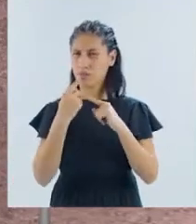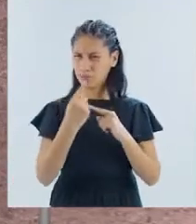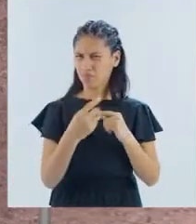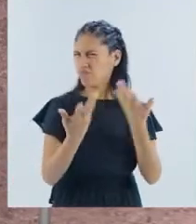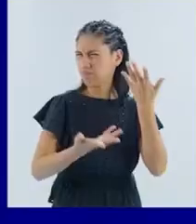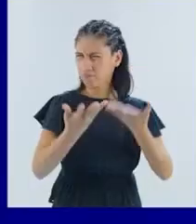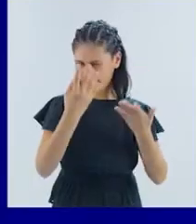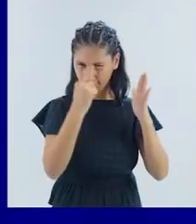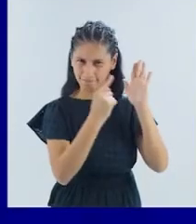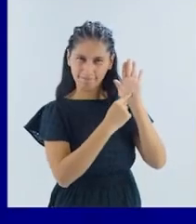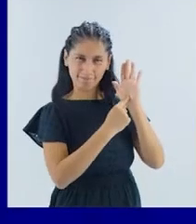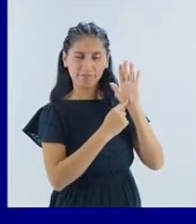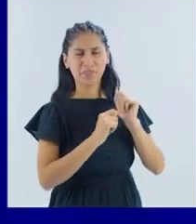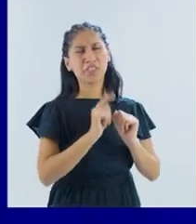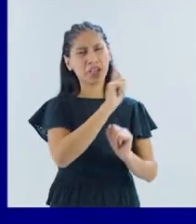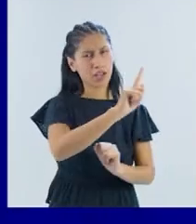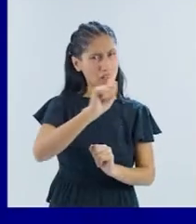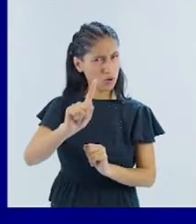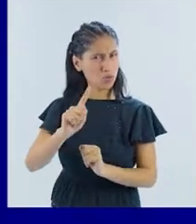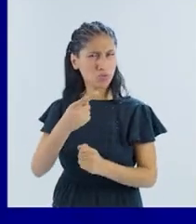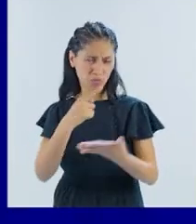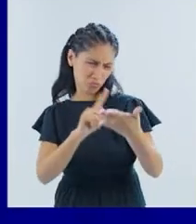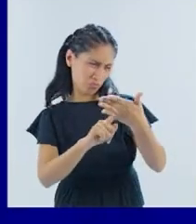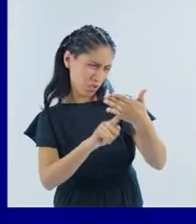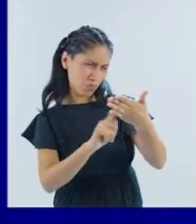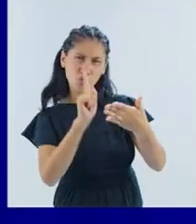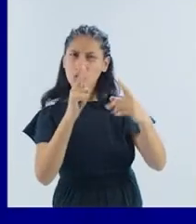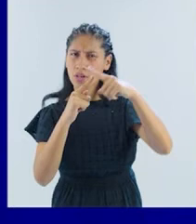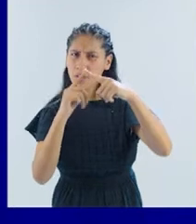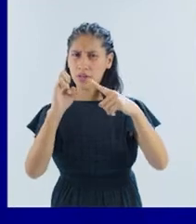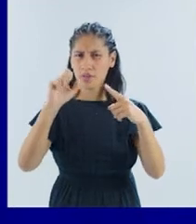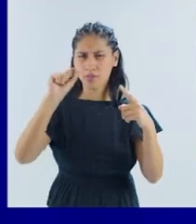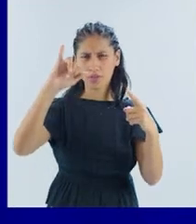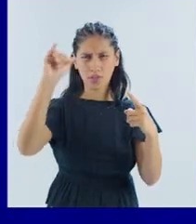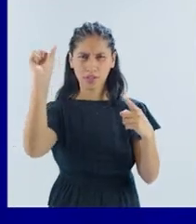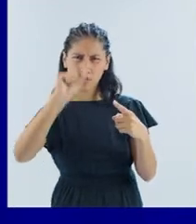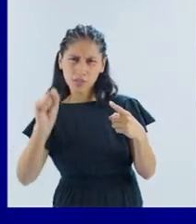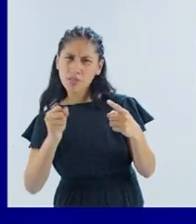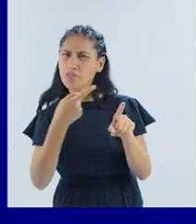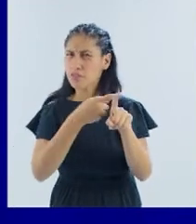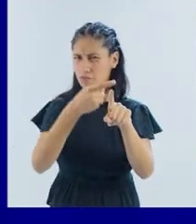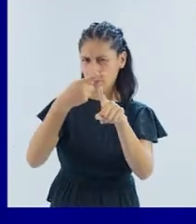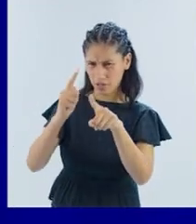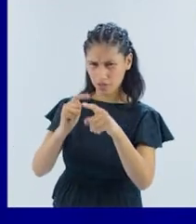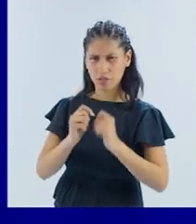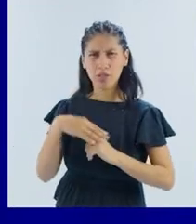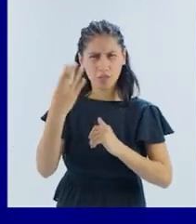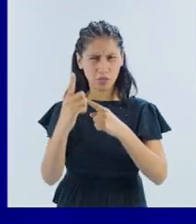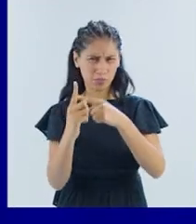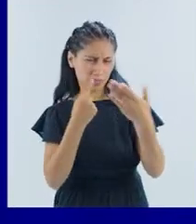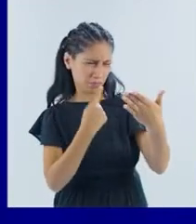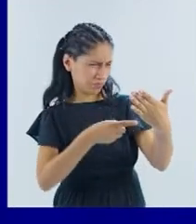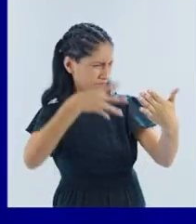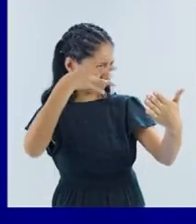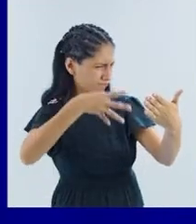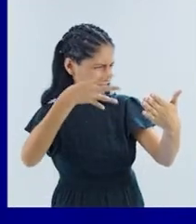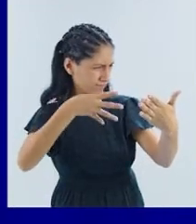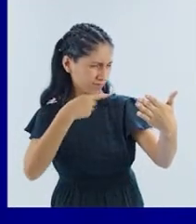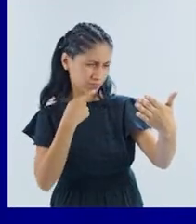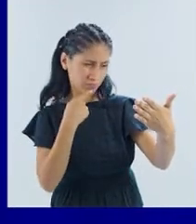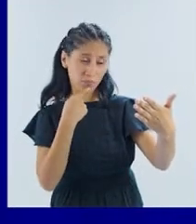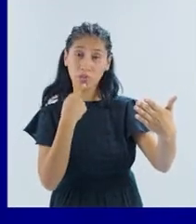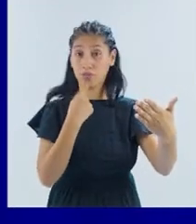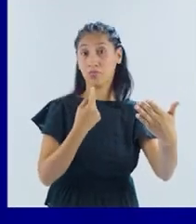las alternativas nos muestra una tesis distinta. Analizando cada una, puedo definir que la respuesta